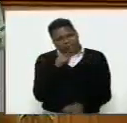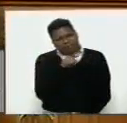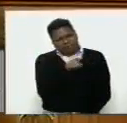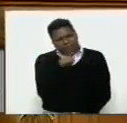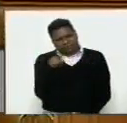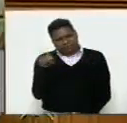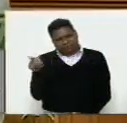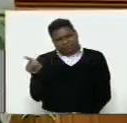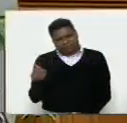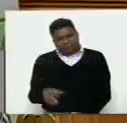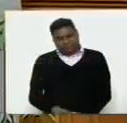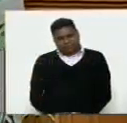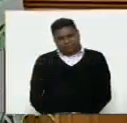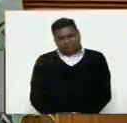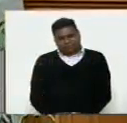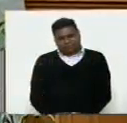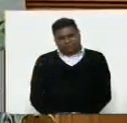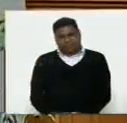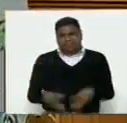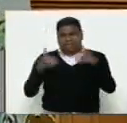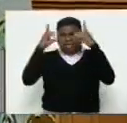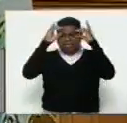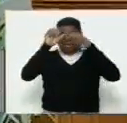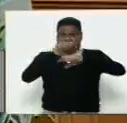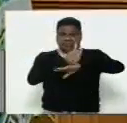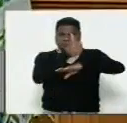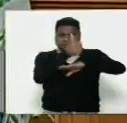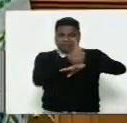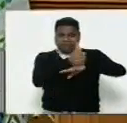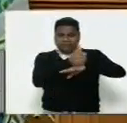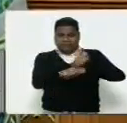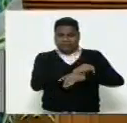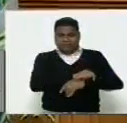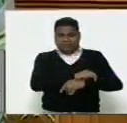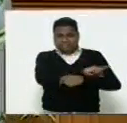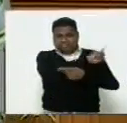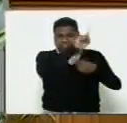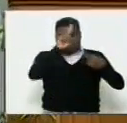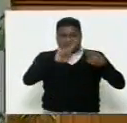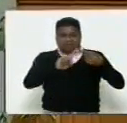la presidenta, a Delcy, a la